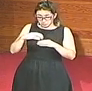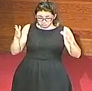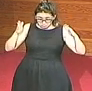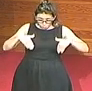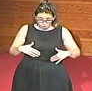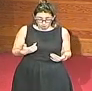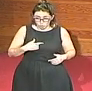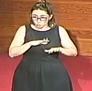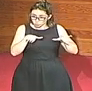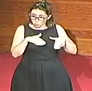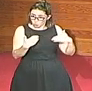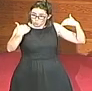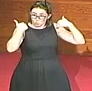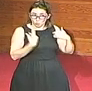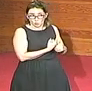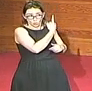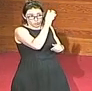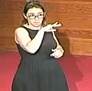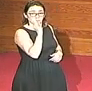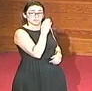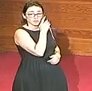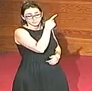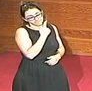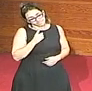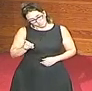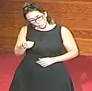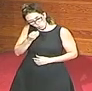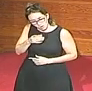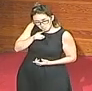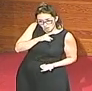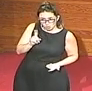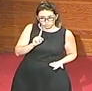a que tus padres te sienten y te digan, mira, este documental qué bueno es. A lo mejor no tienes